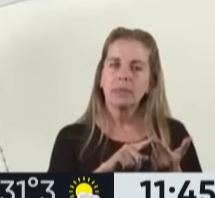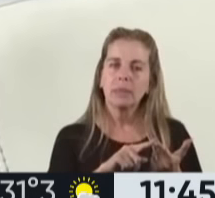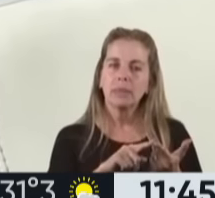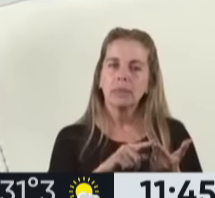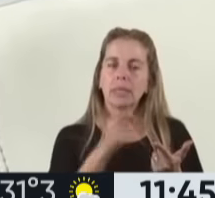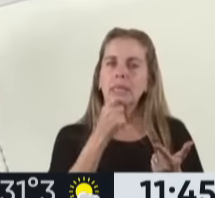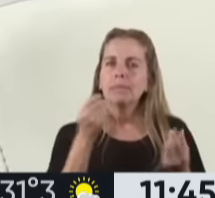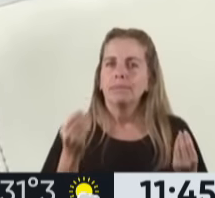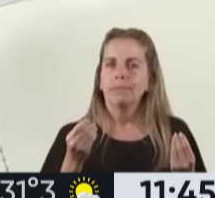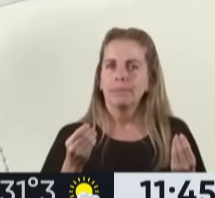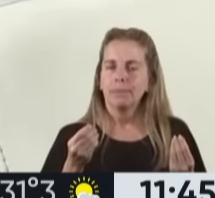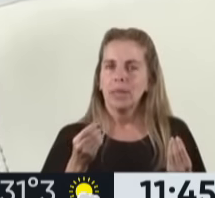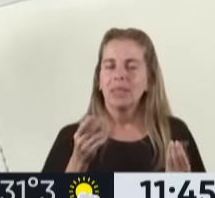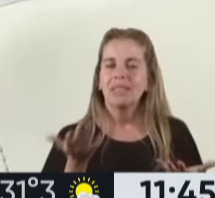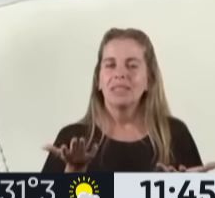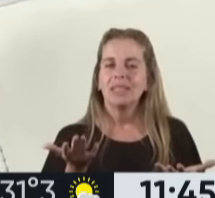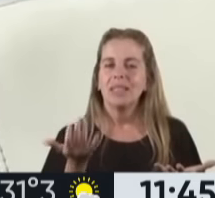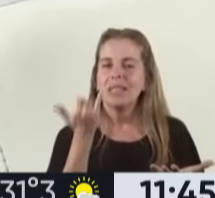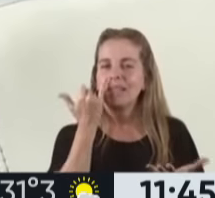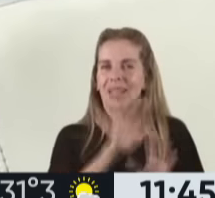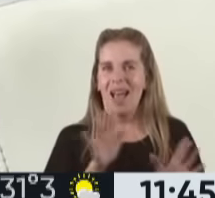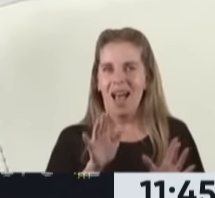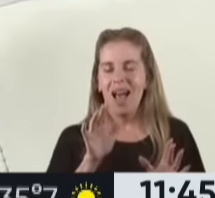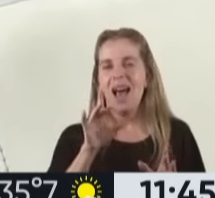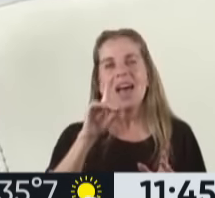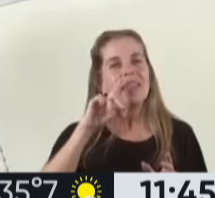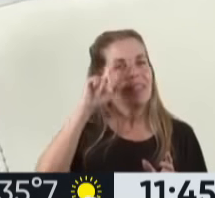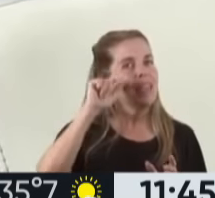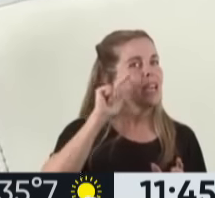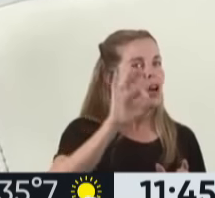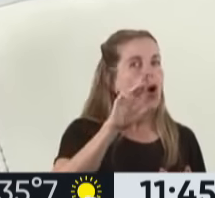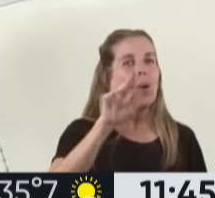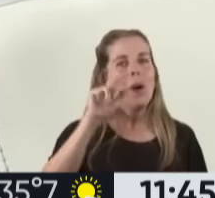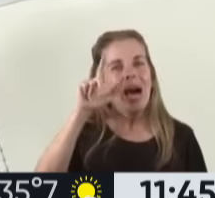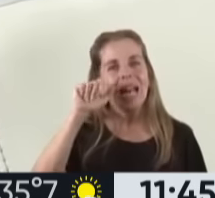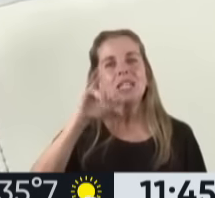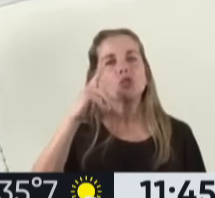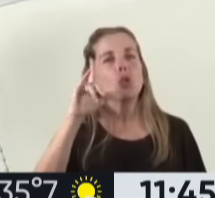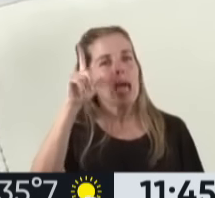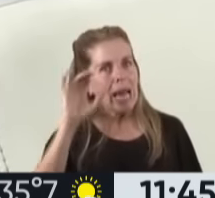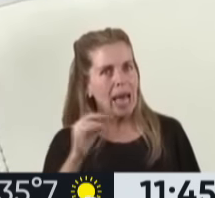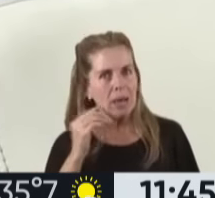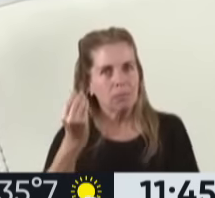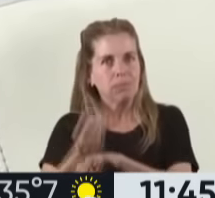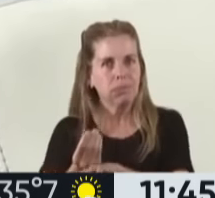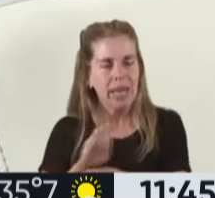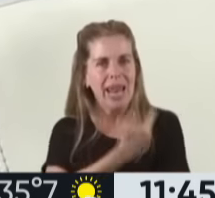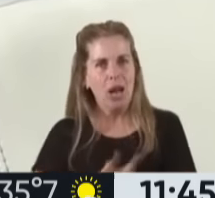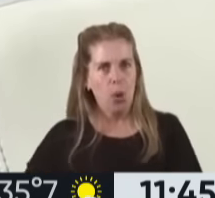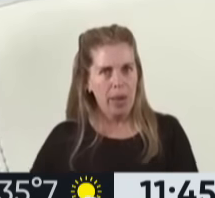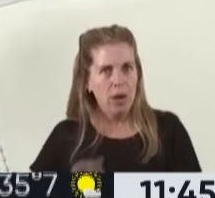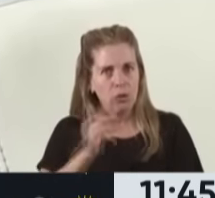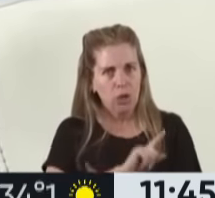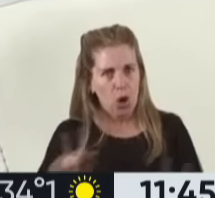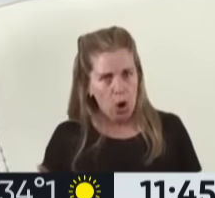si se va a efectivizar la designación de Diego Valenzuela en el gobierno y en caso de que sea así, ¿en qué cargo y